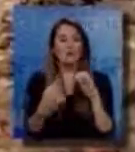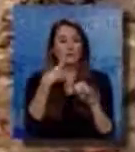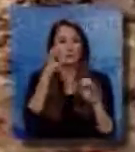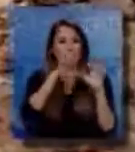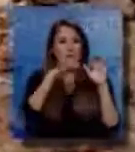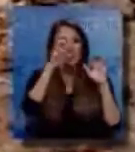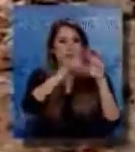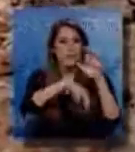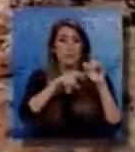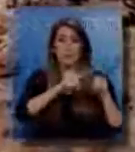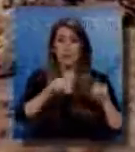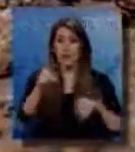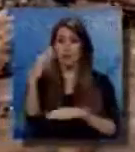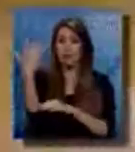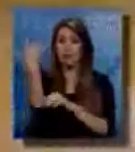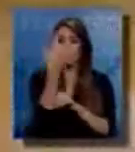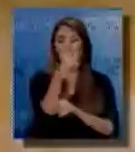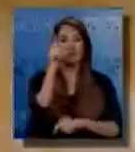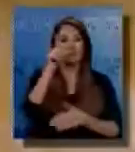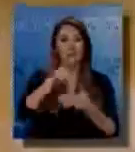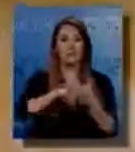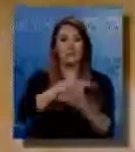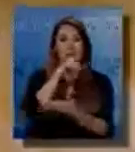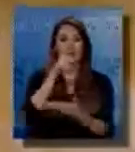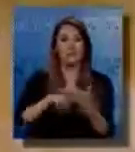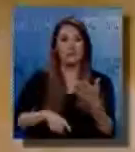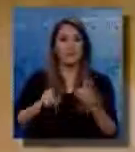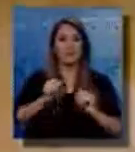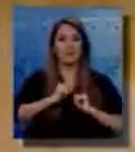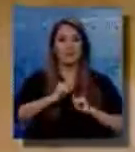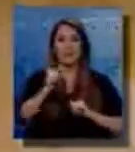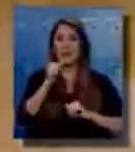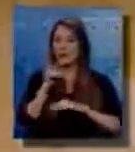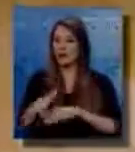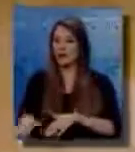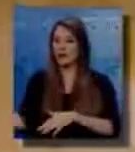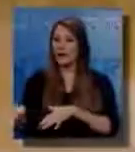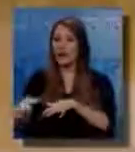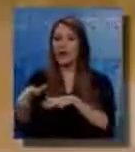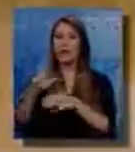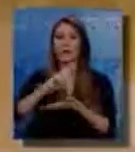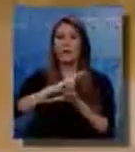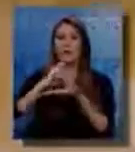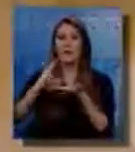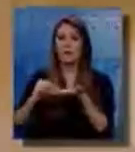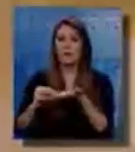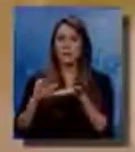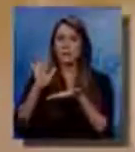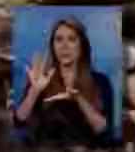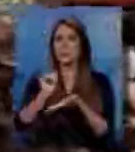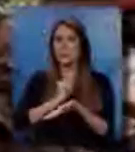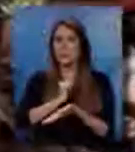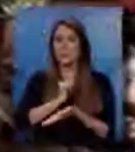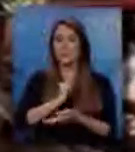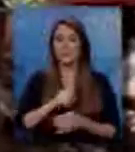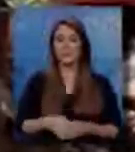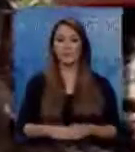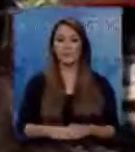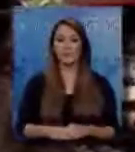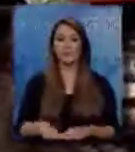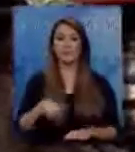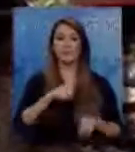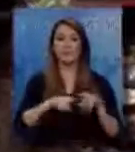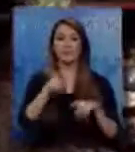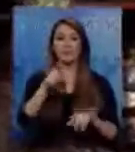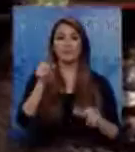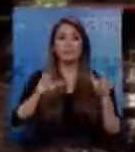zona selvática en plena cuenca del río Yusupino, afluente del Napo, al sur de esa provincia. En el lugar